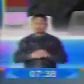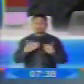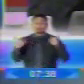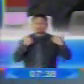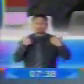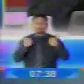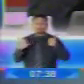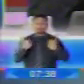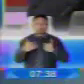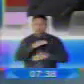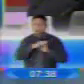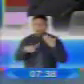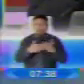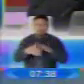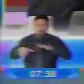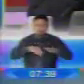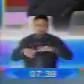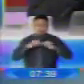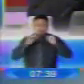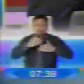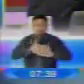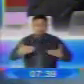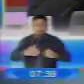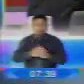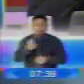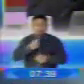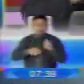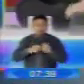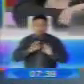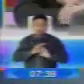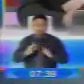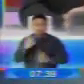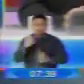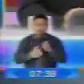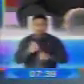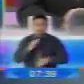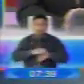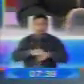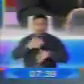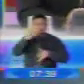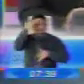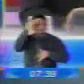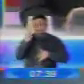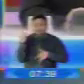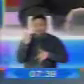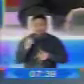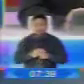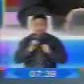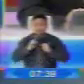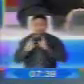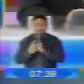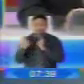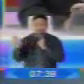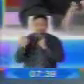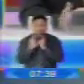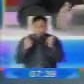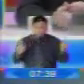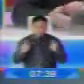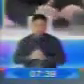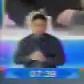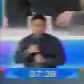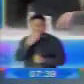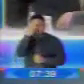y culturales, la circulación de bienes artísticos y culturales están comprometidos por esta situación que implica el distanciamiento social.